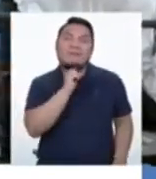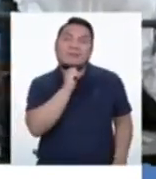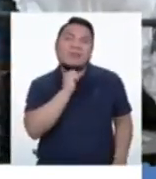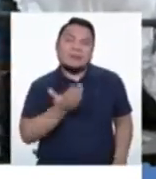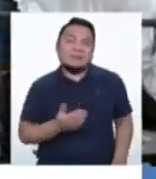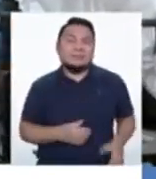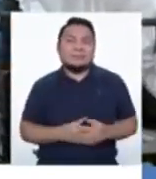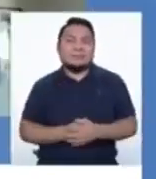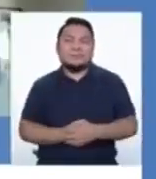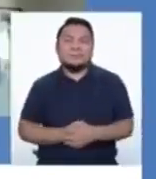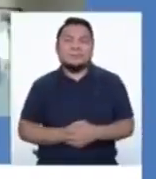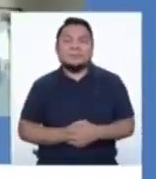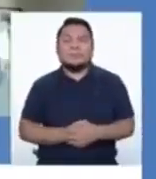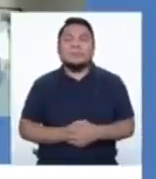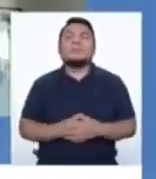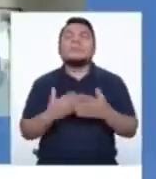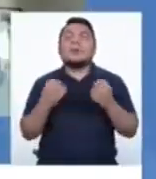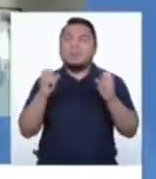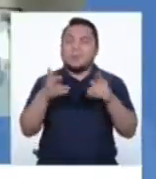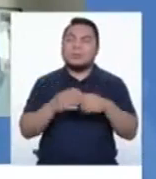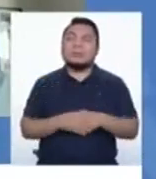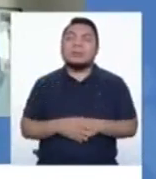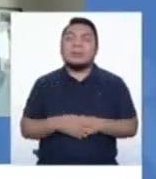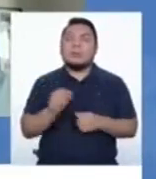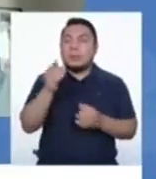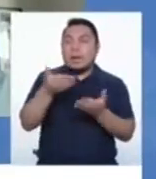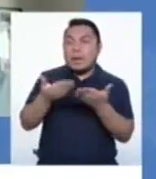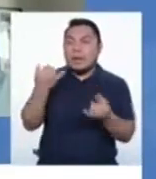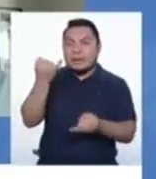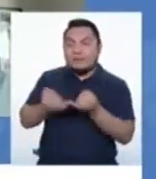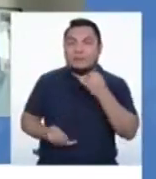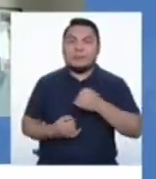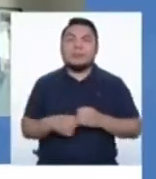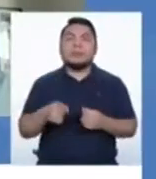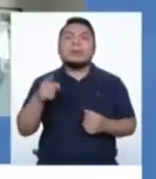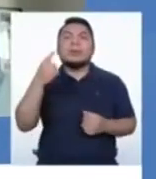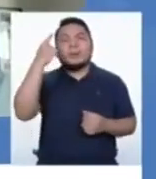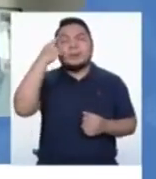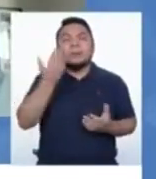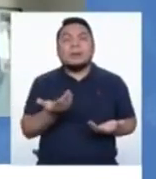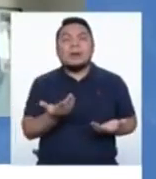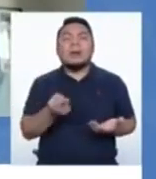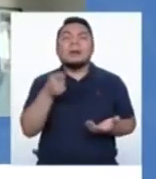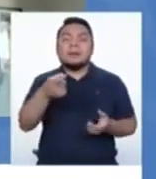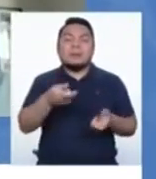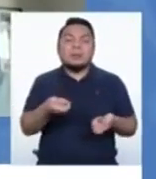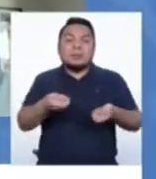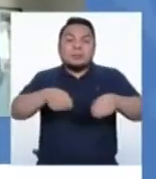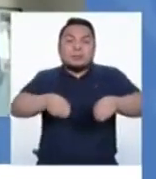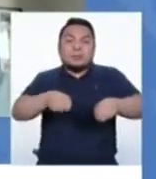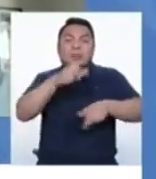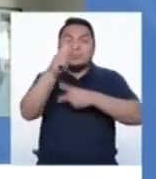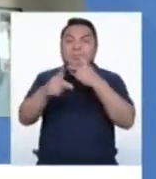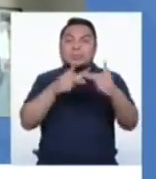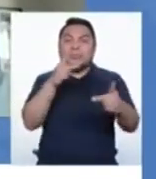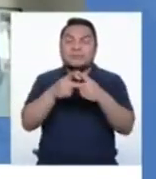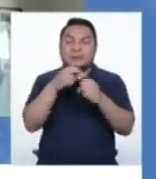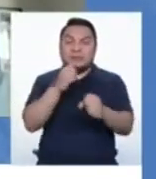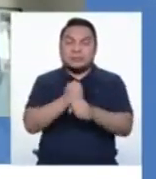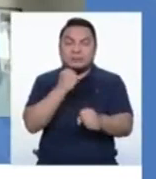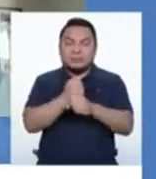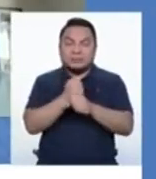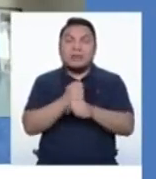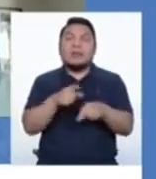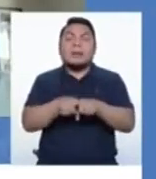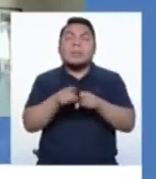ciertas características. De acuerdo, doctor Ábalos. Bueno, antes de cerrar la entrevista y para no desviarnos del tema, entonces, la suspensión perfecta de labores o